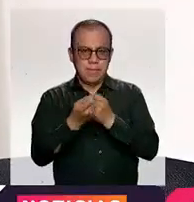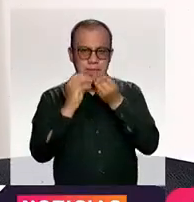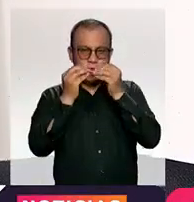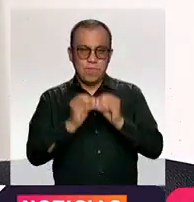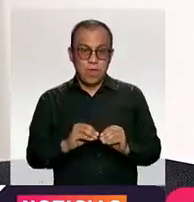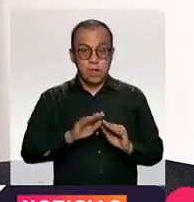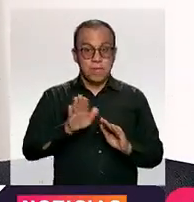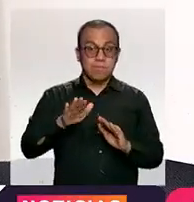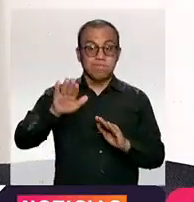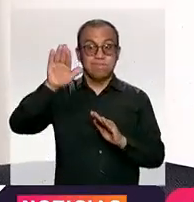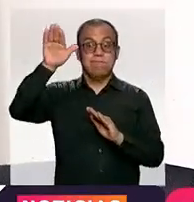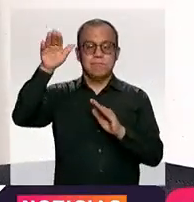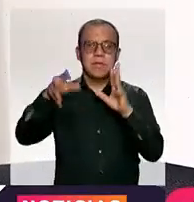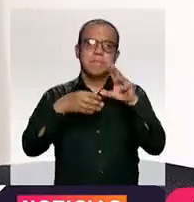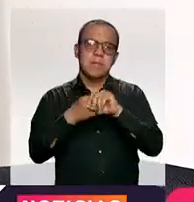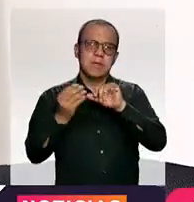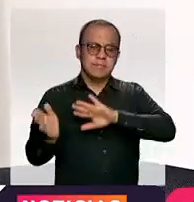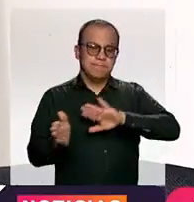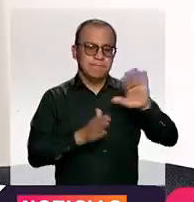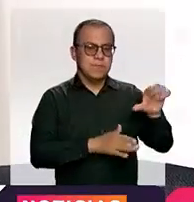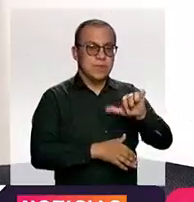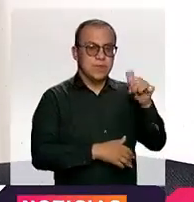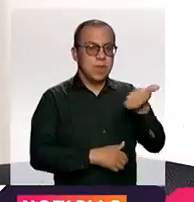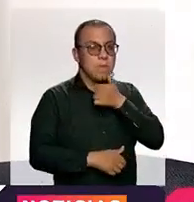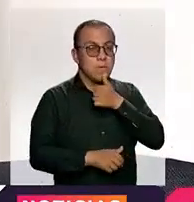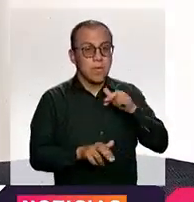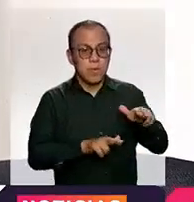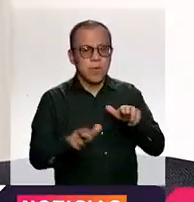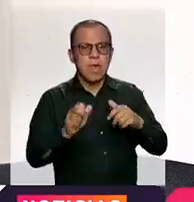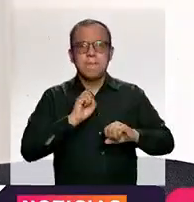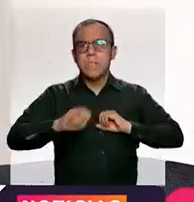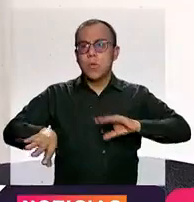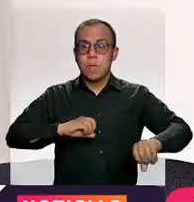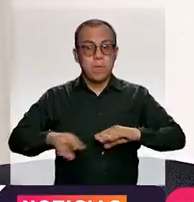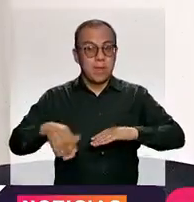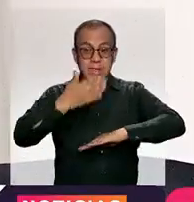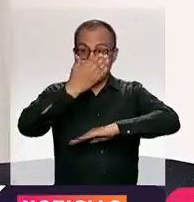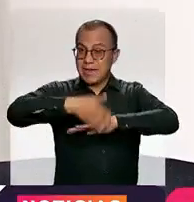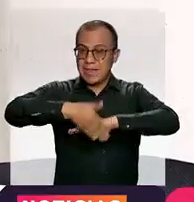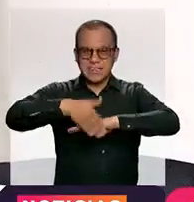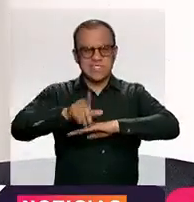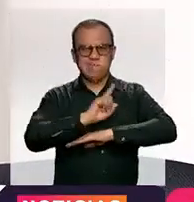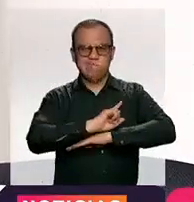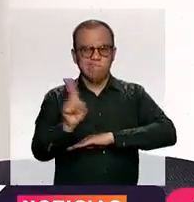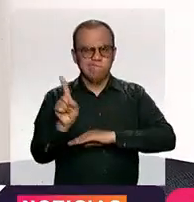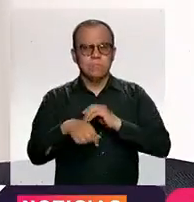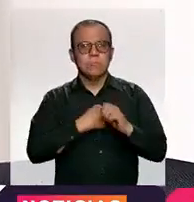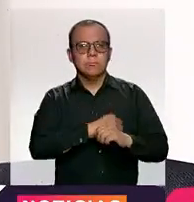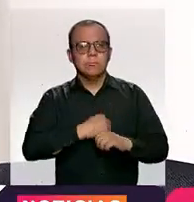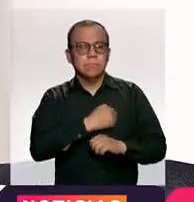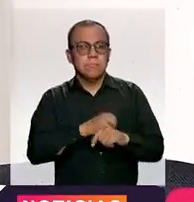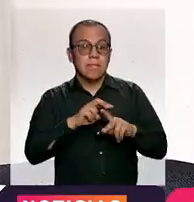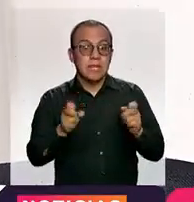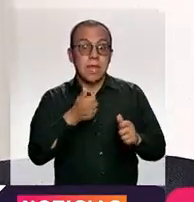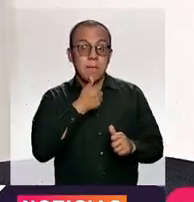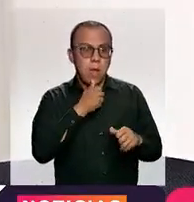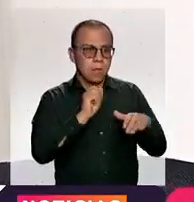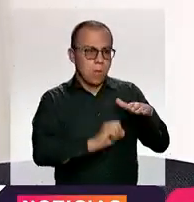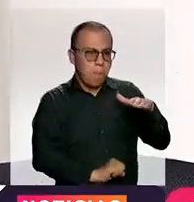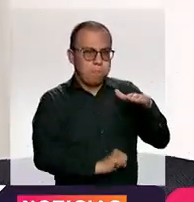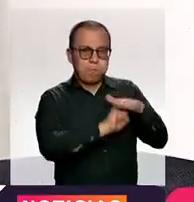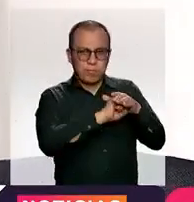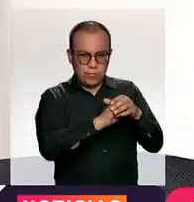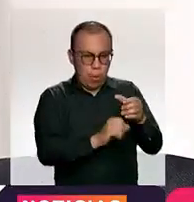más alta. Y por el otro lado, inundaciones, por favor, no botar la basura en las calles, tener en cuenta que si hay una alcantarilla